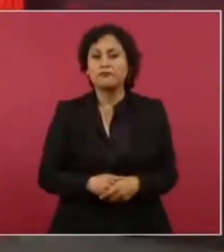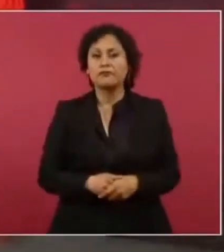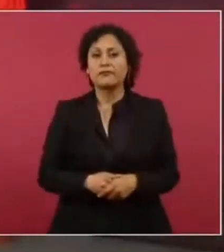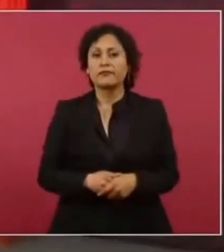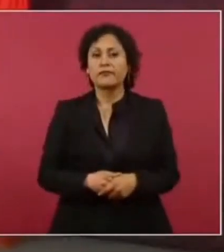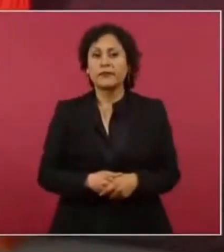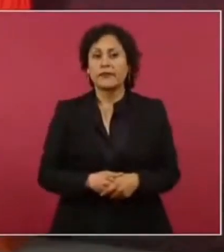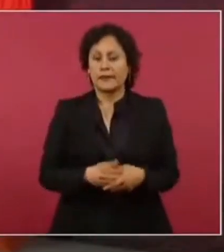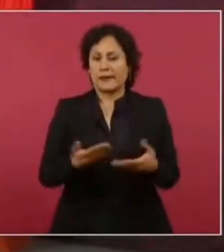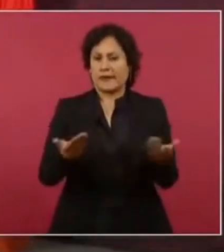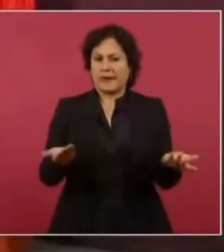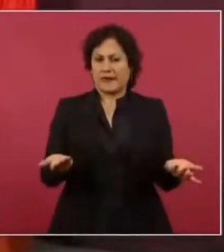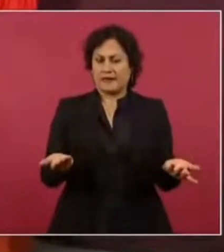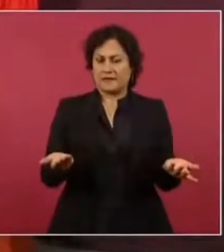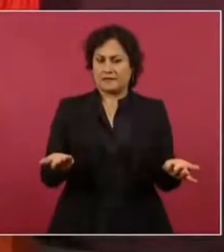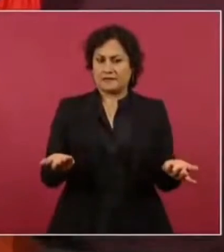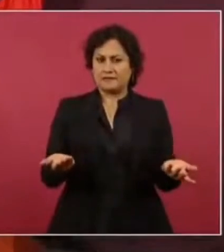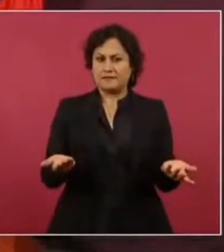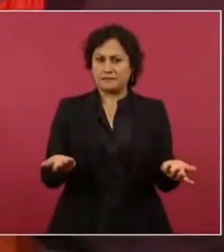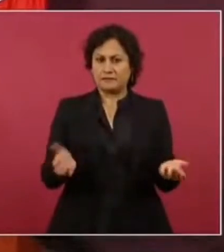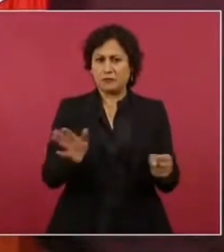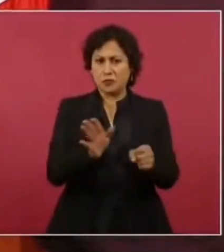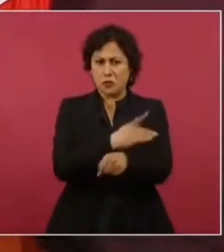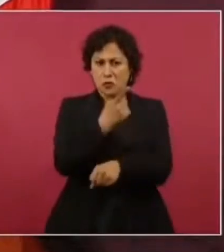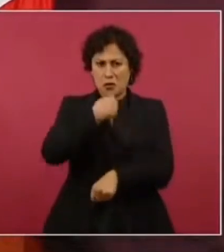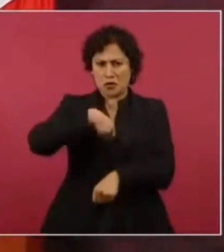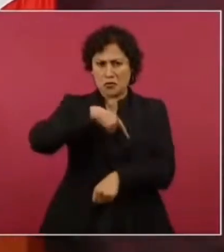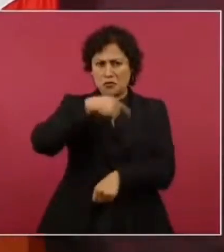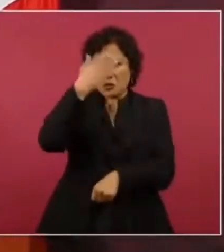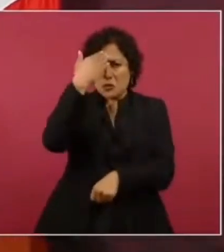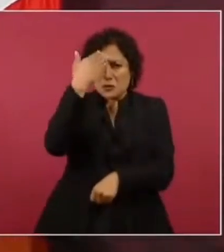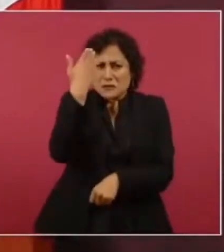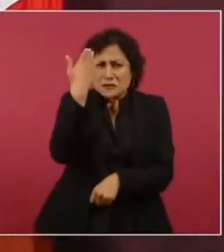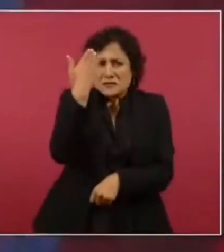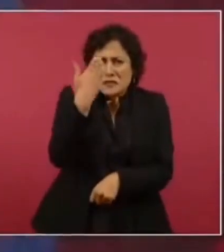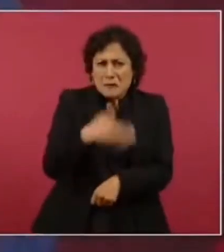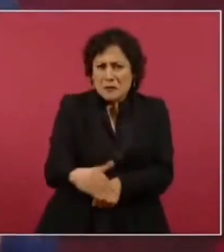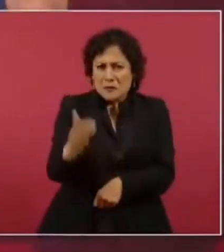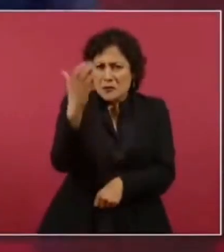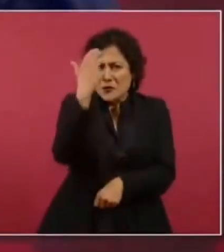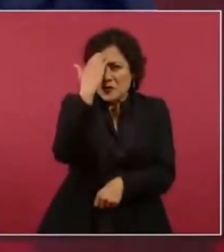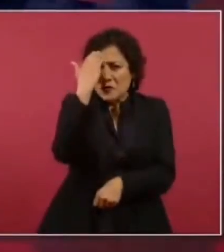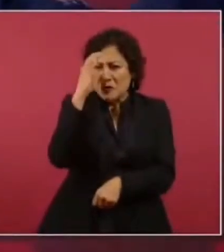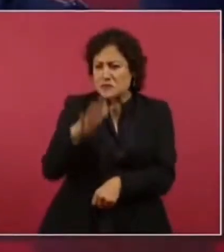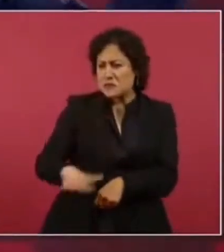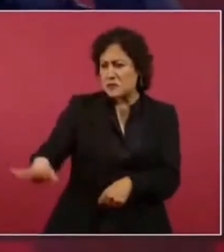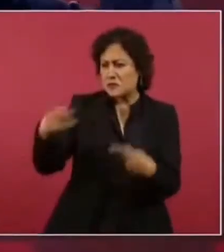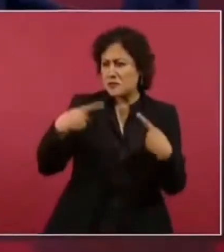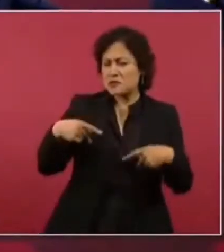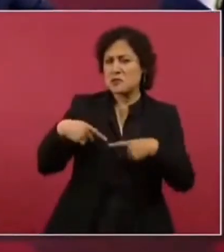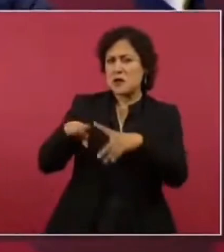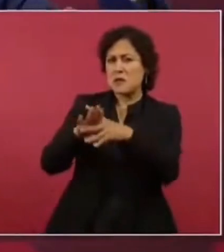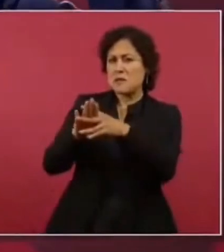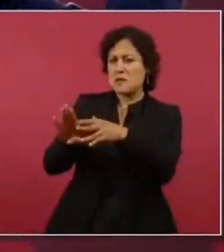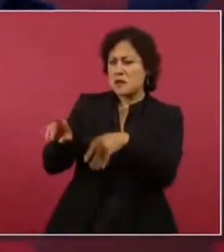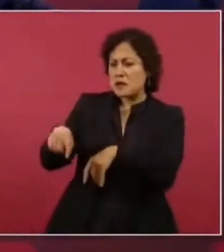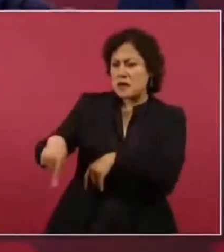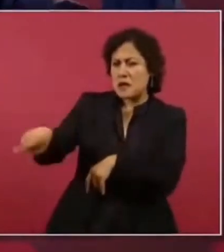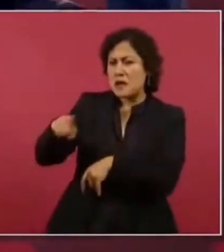cuando el migrante sabemos que en su mayoría a lo que va